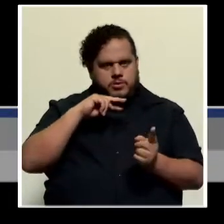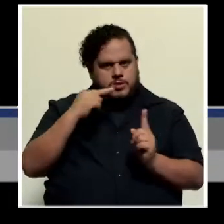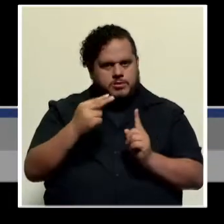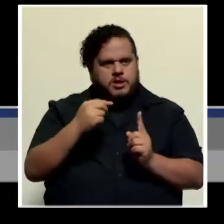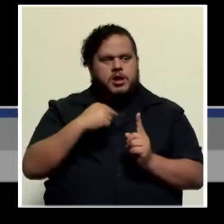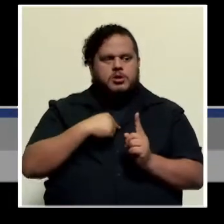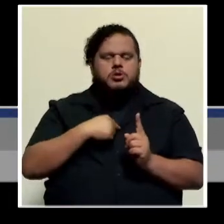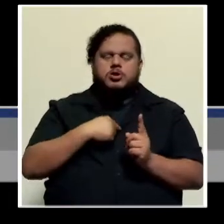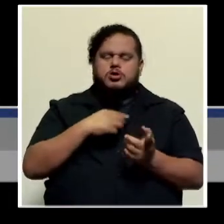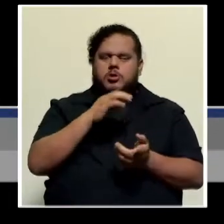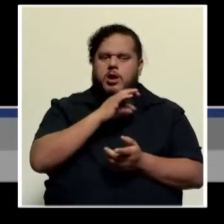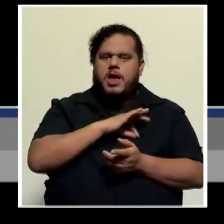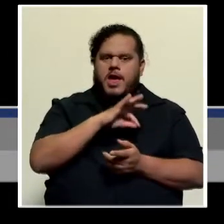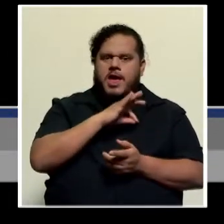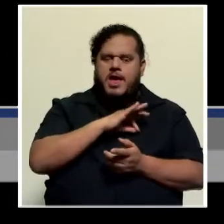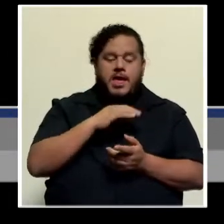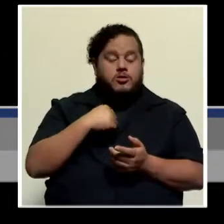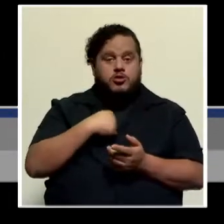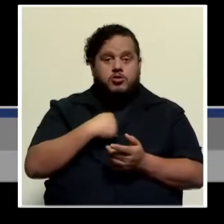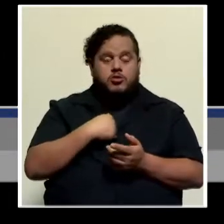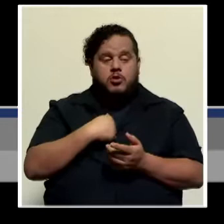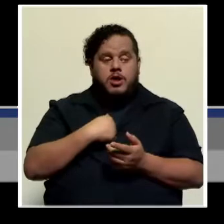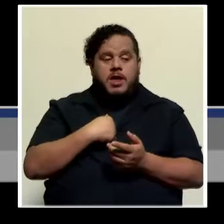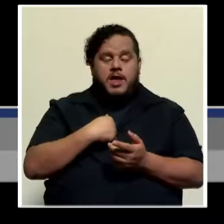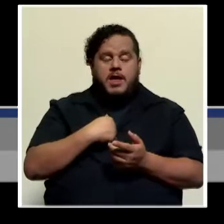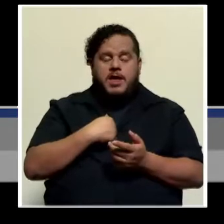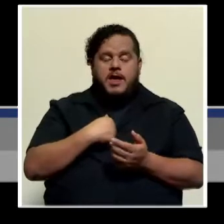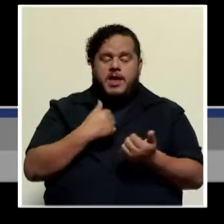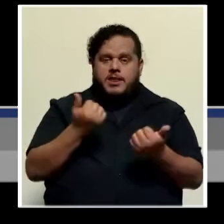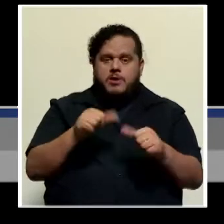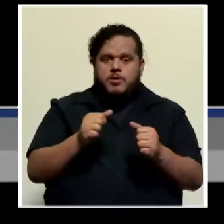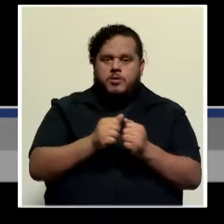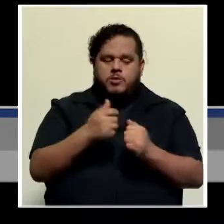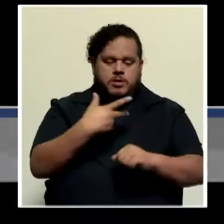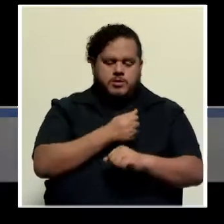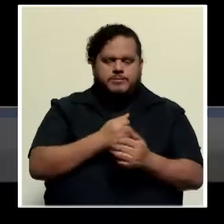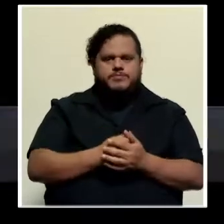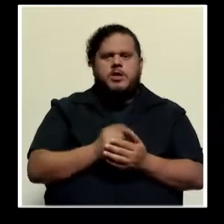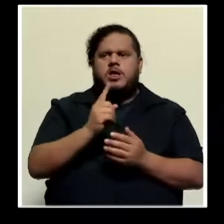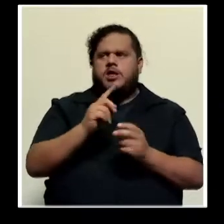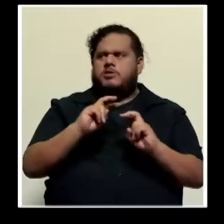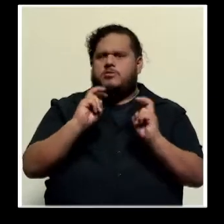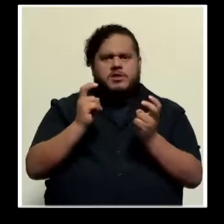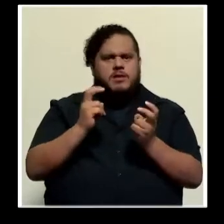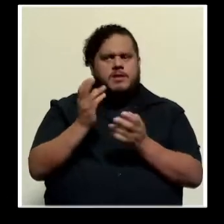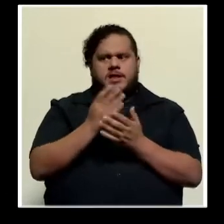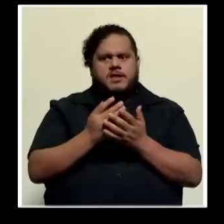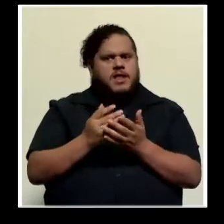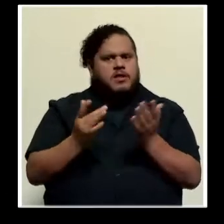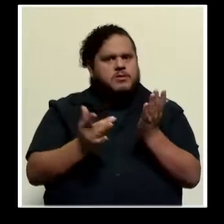de la vacunación, está en politizar un tema que es absolutamente técnico.